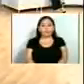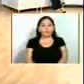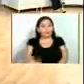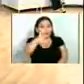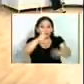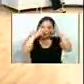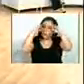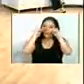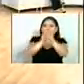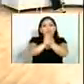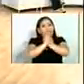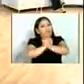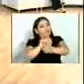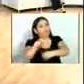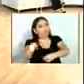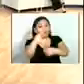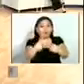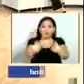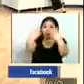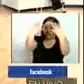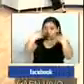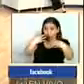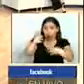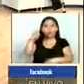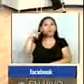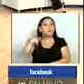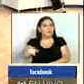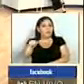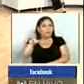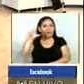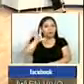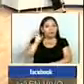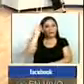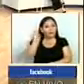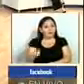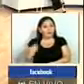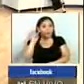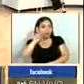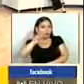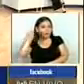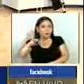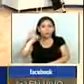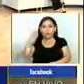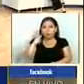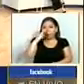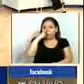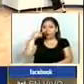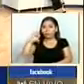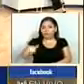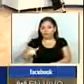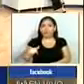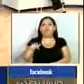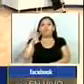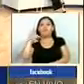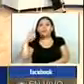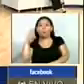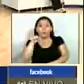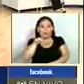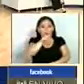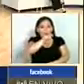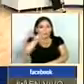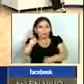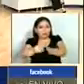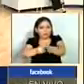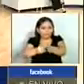Buenas noches, qué bueno que nos acompañan en este día lunes 22 de junio de 2020. Estamos iniciando junto a ustedes una nueva semana,